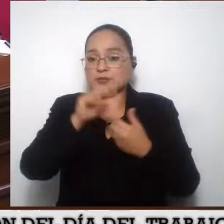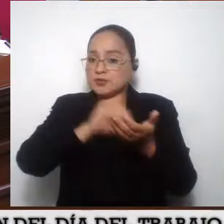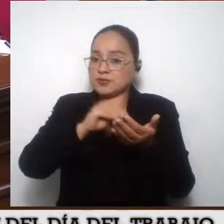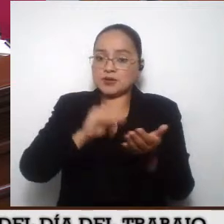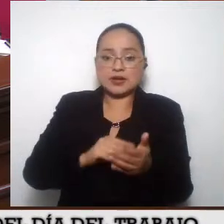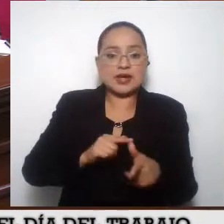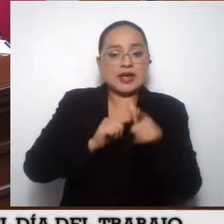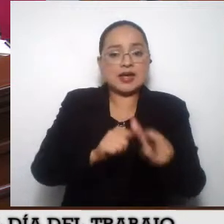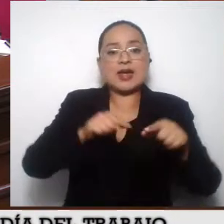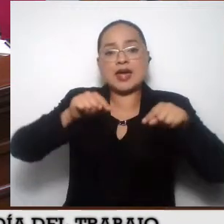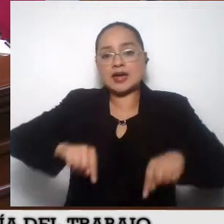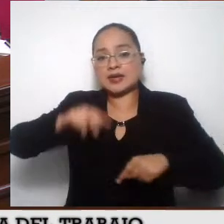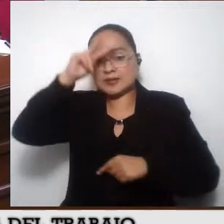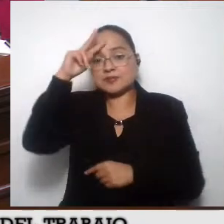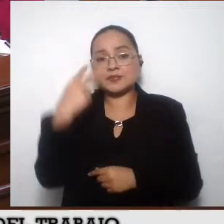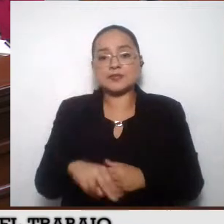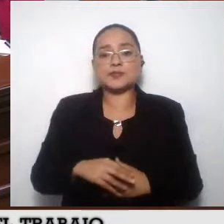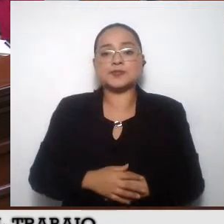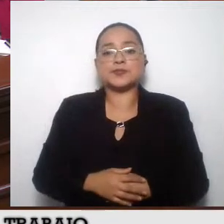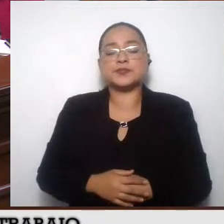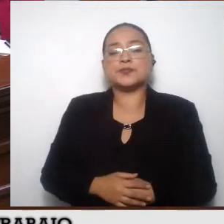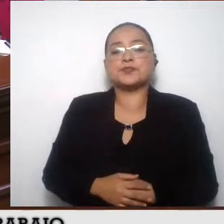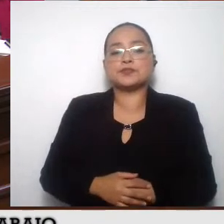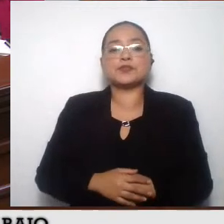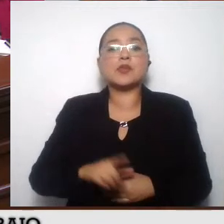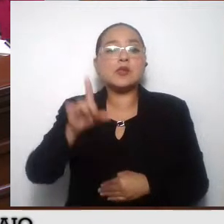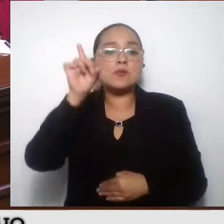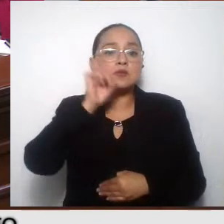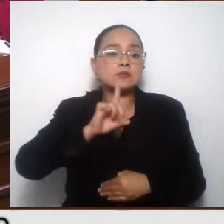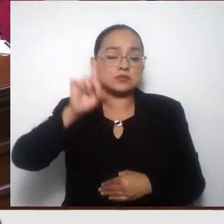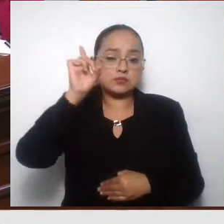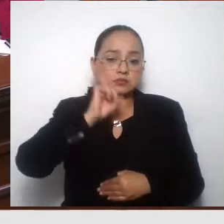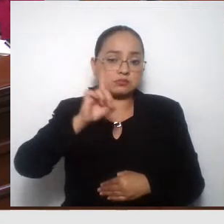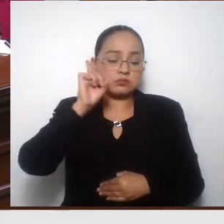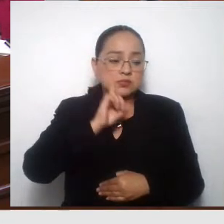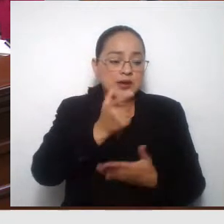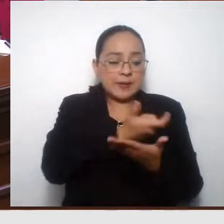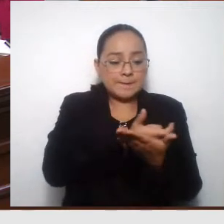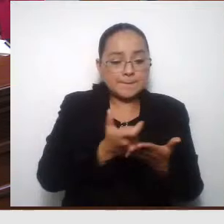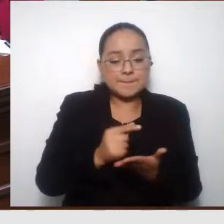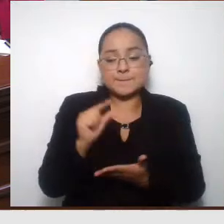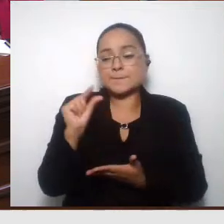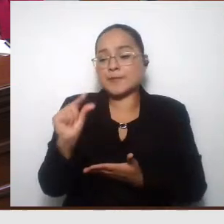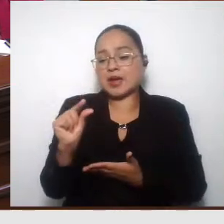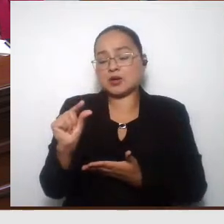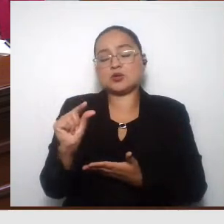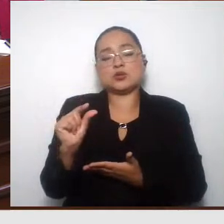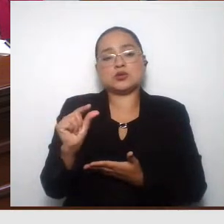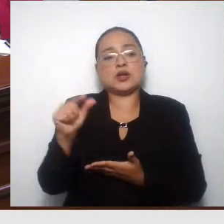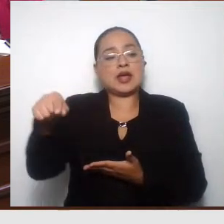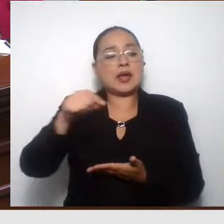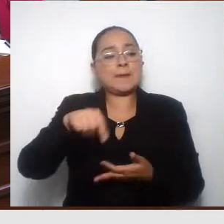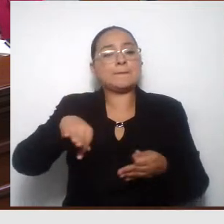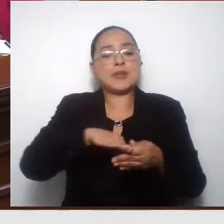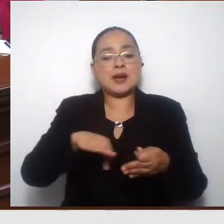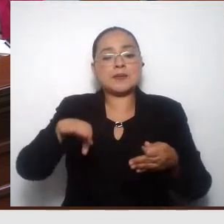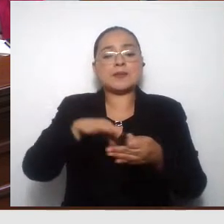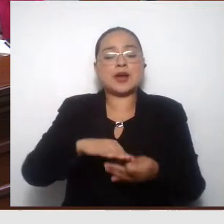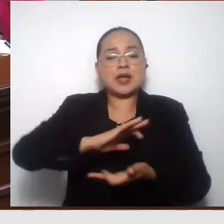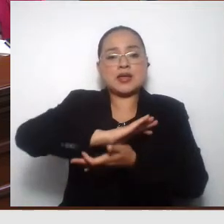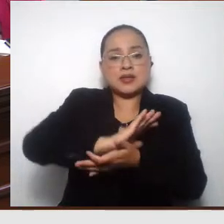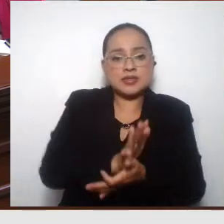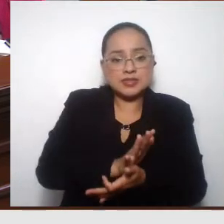mercado nacional. Las mujeres ganan menos, son discriminadas con mayor frecuencia y tienen trabajos de